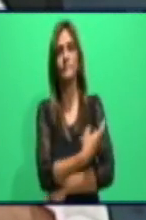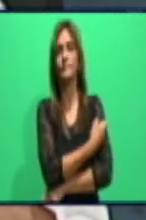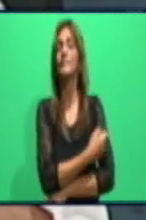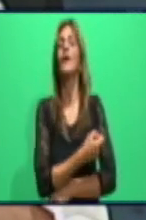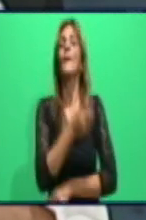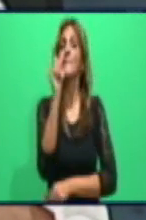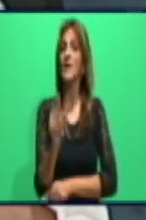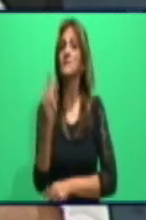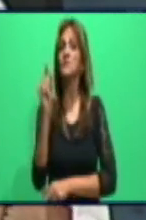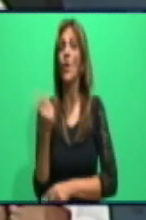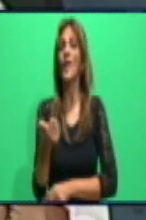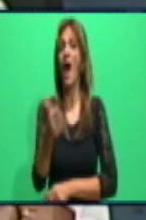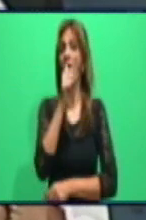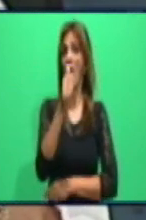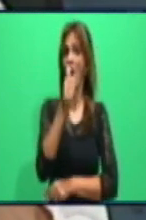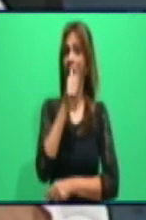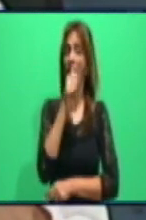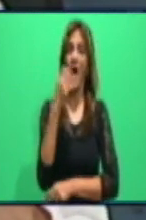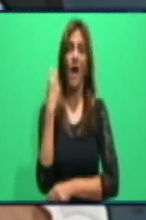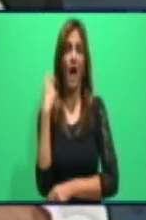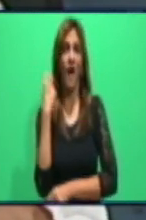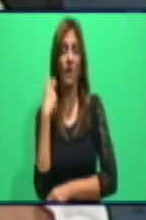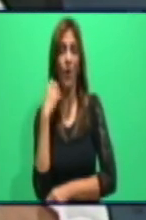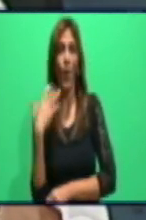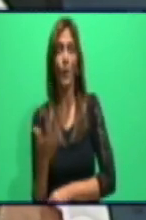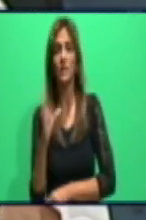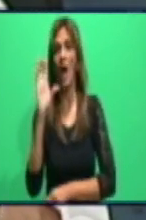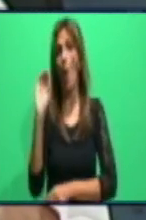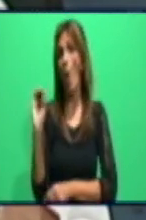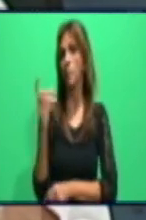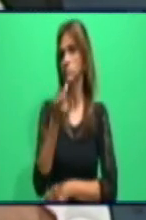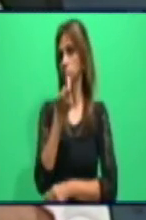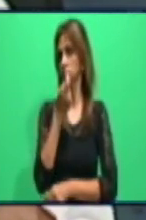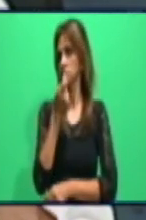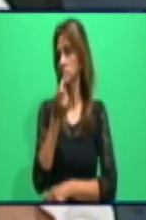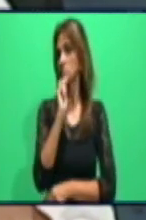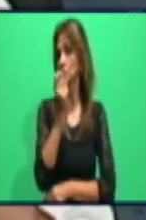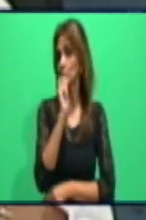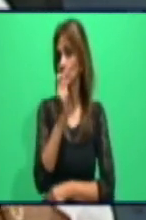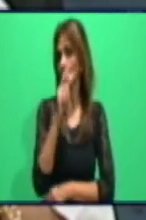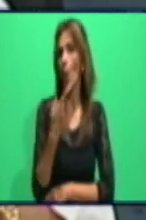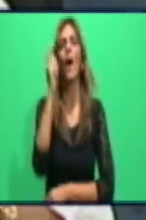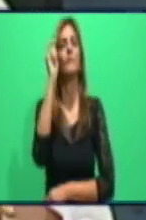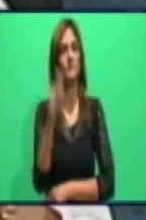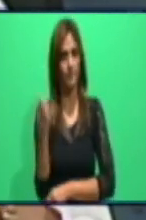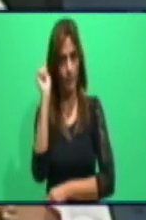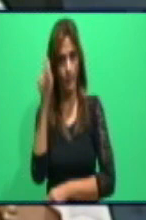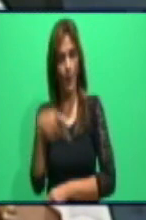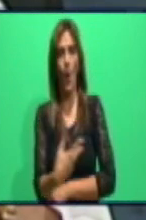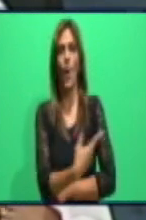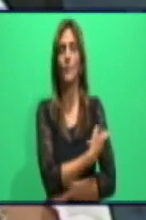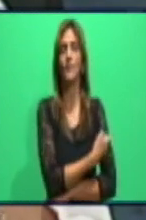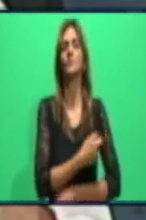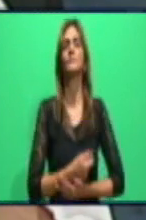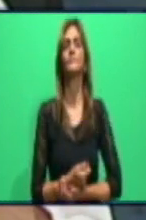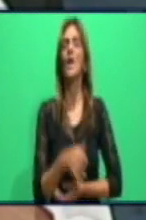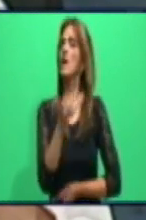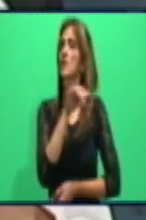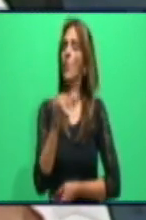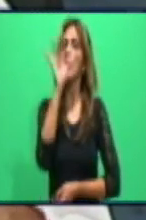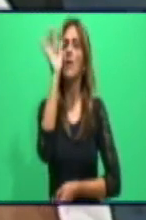alcoholismo sospecha de dependientes de drogas se excluyen los pacientes que estén lactando o que